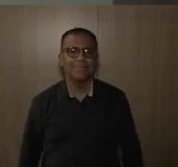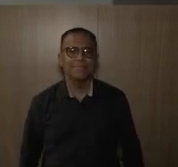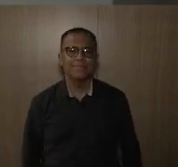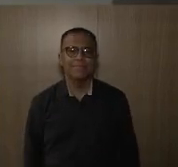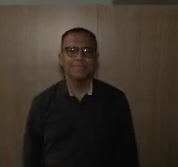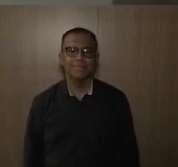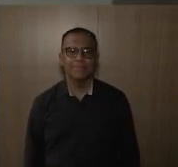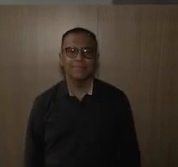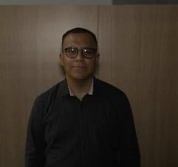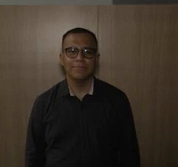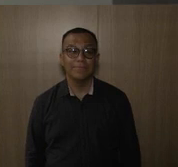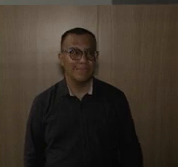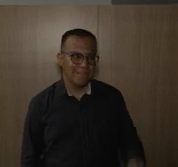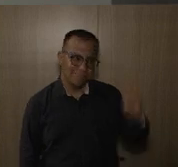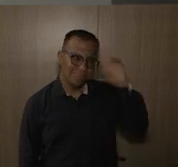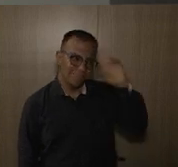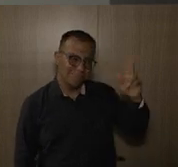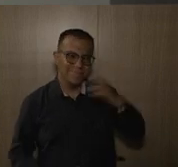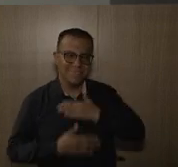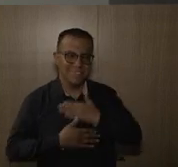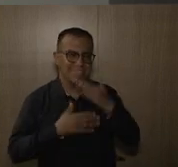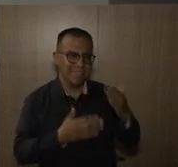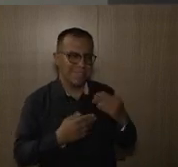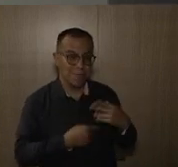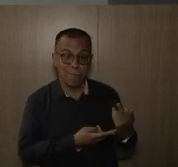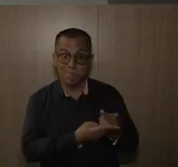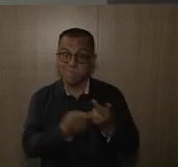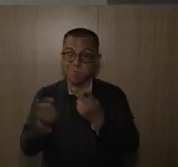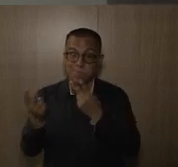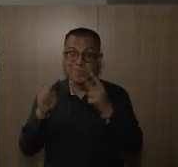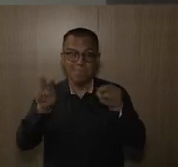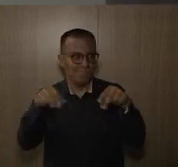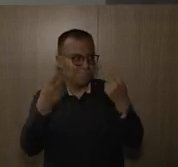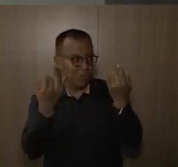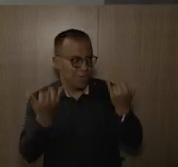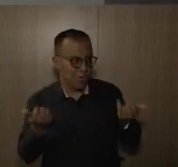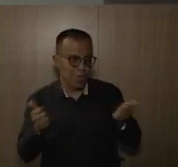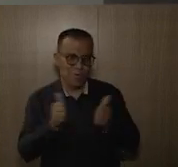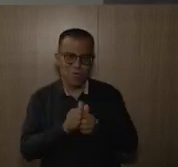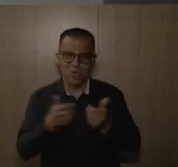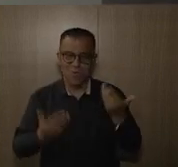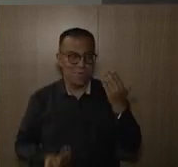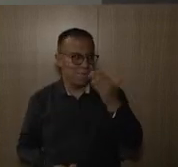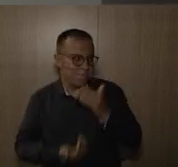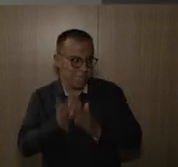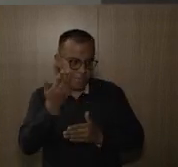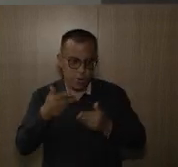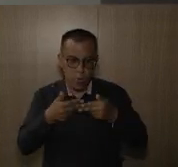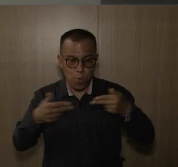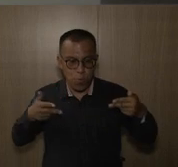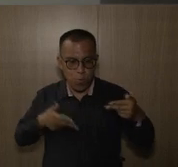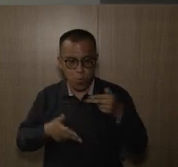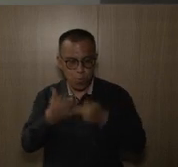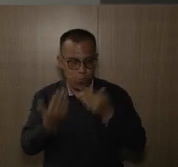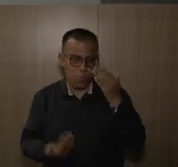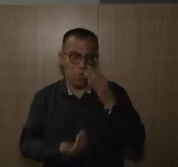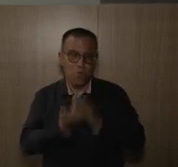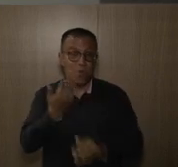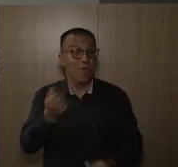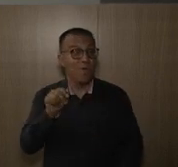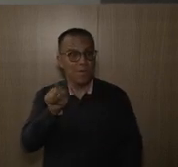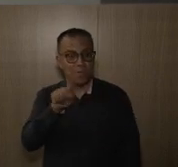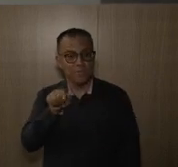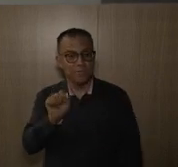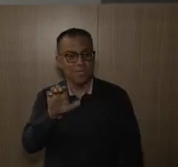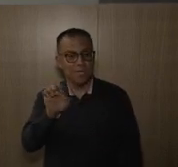Bianca, me encanta saludarte a ti y a todas las personas que en este momento nos acompañan en el lanzamiento de la aplicación nuevo SACES. Yo me